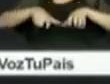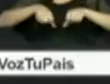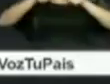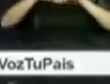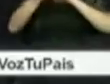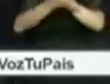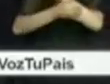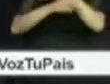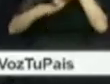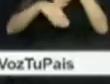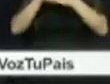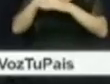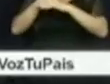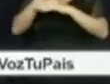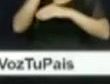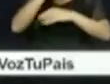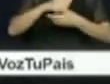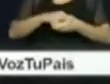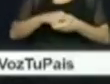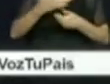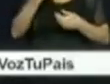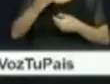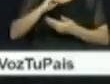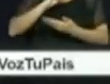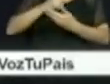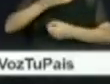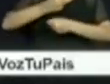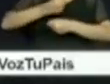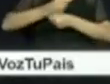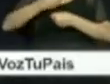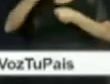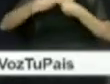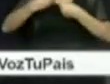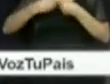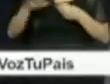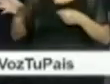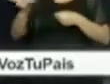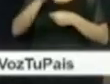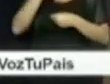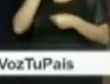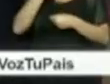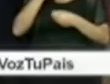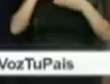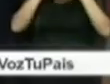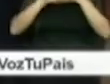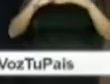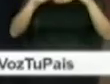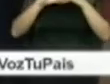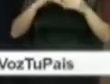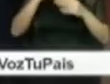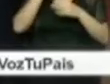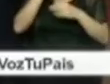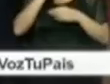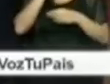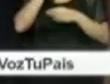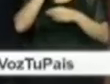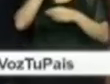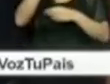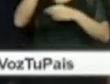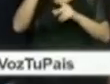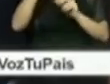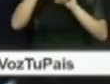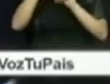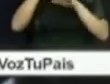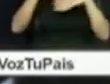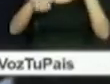entero. Patricio, el trabajo ha sido muy arduo todos estos días. Comentar sobre la expectativa que ustedes como